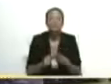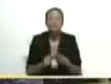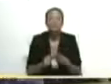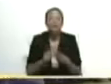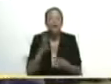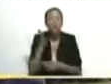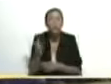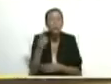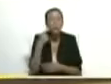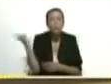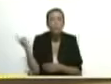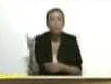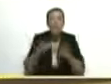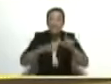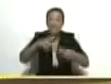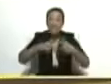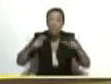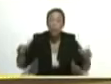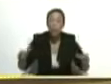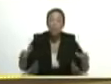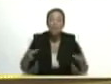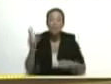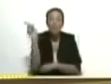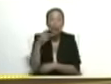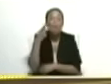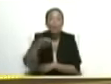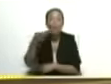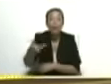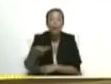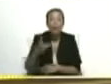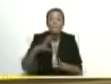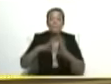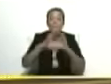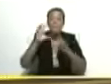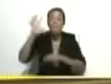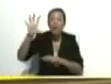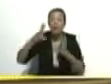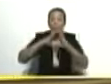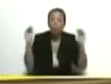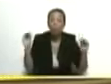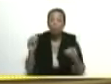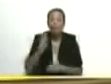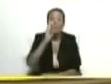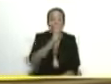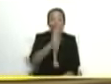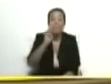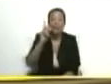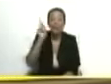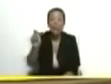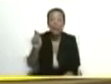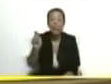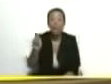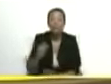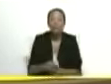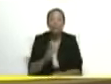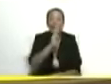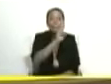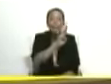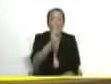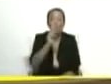A la secretaria general del partido Patria para Todos, PPT,